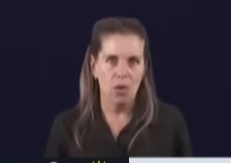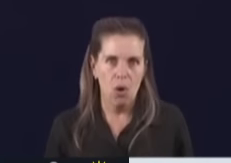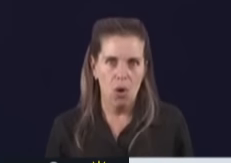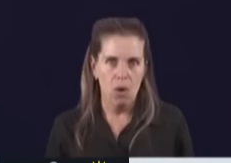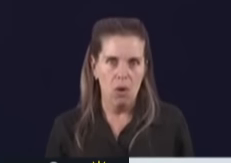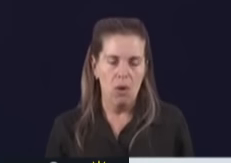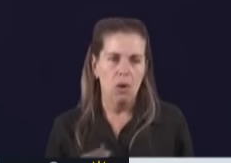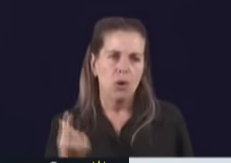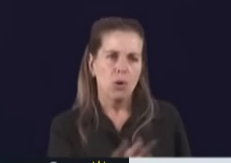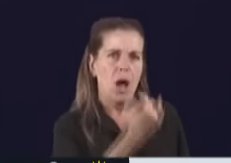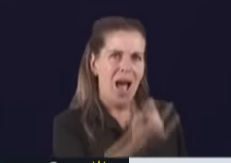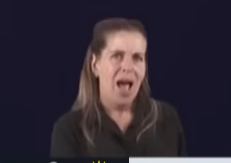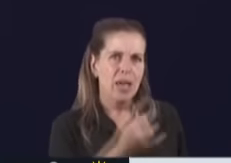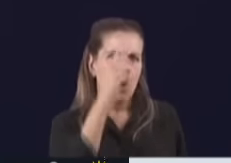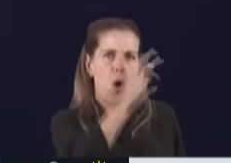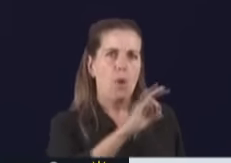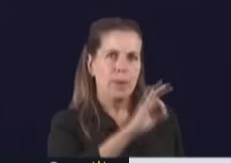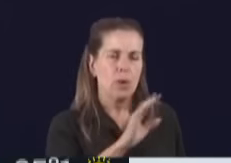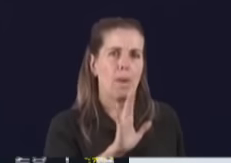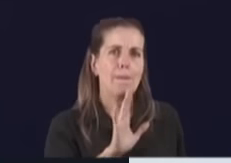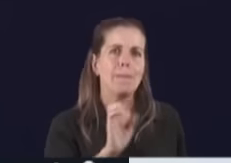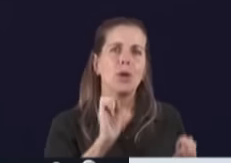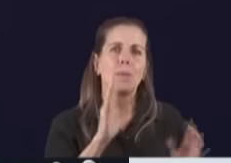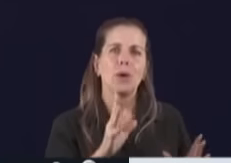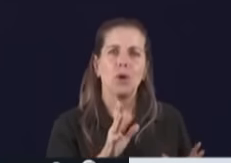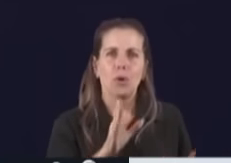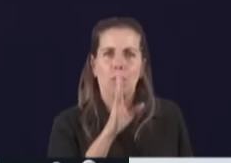tenemos una posición tomada, pero